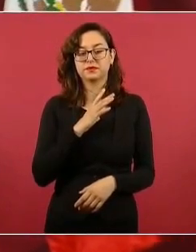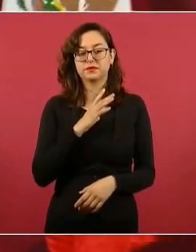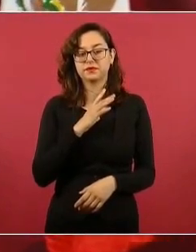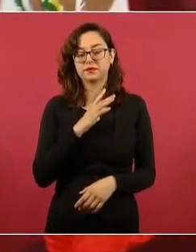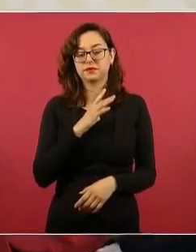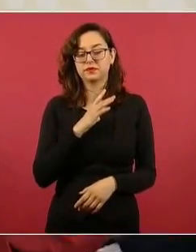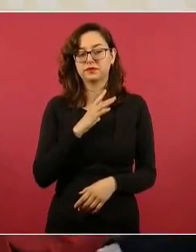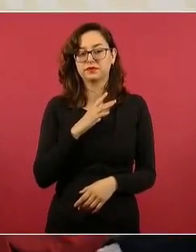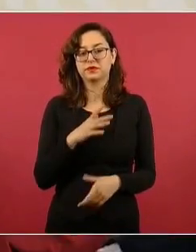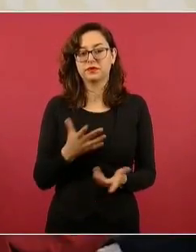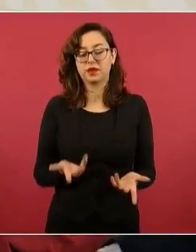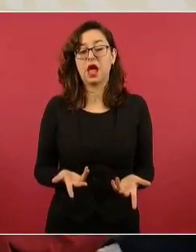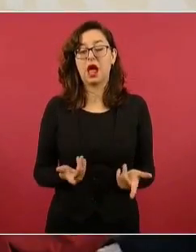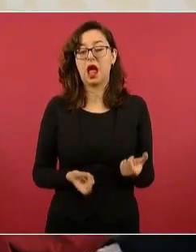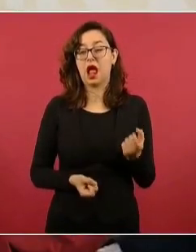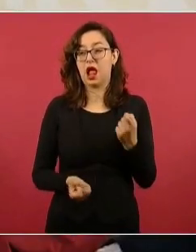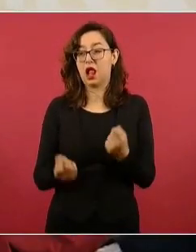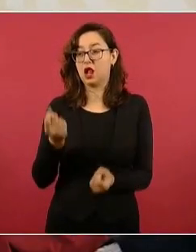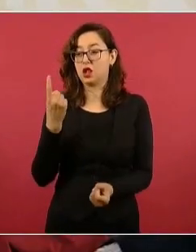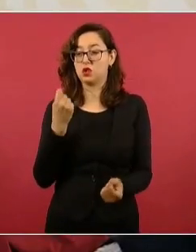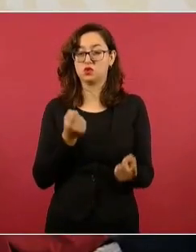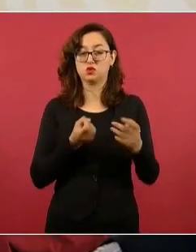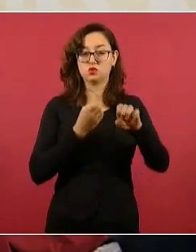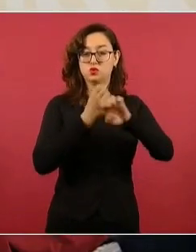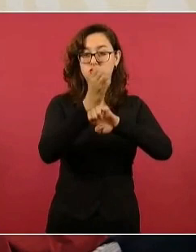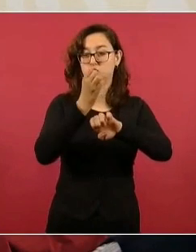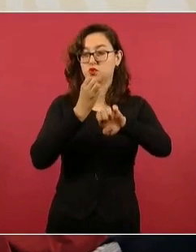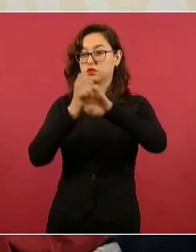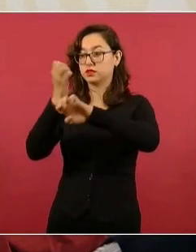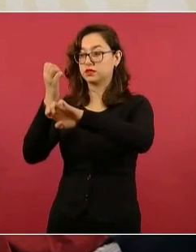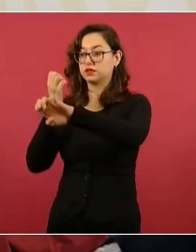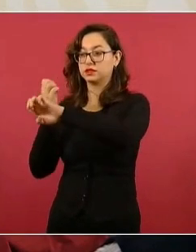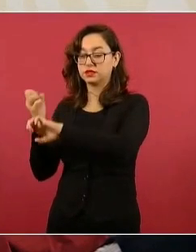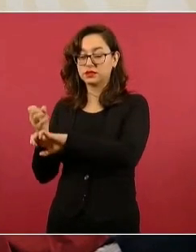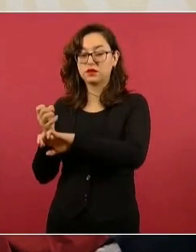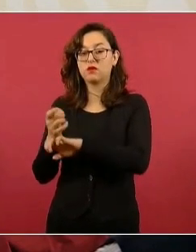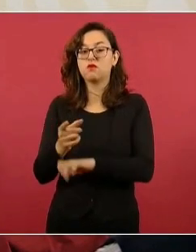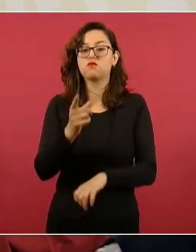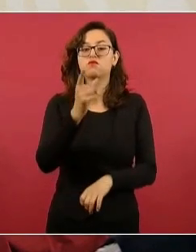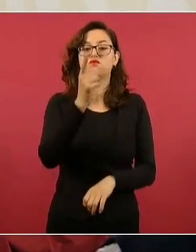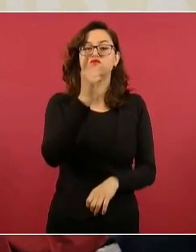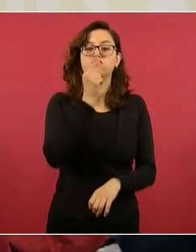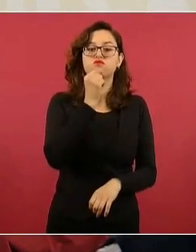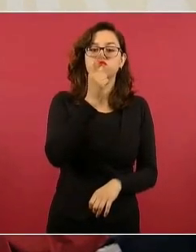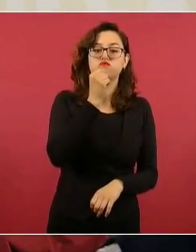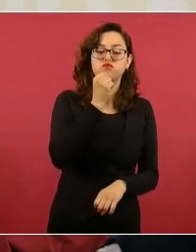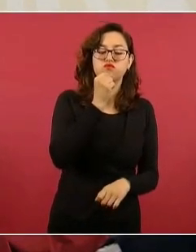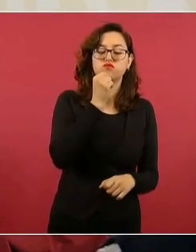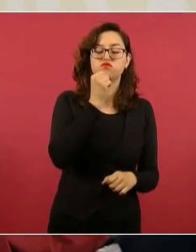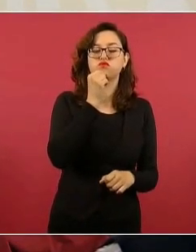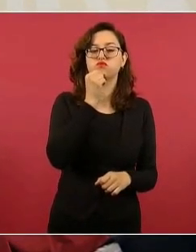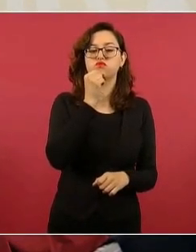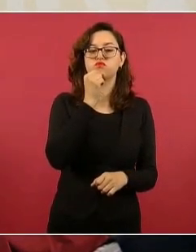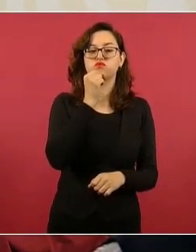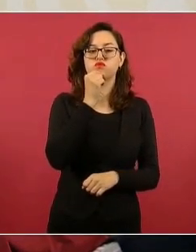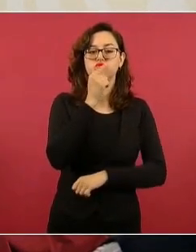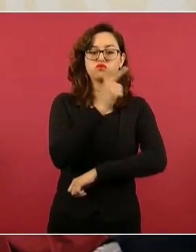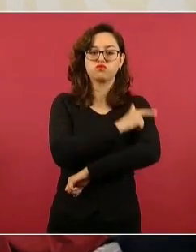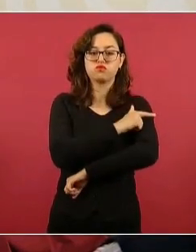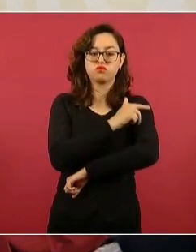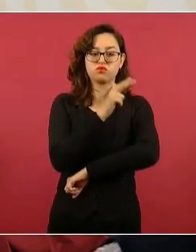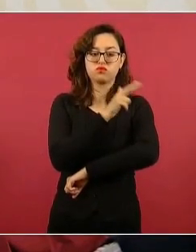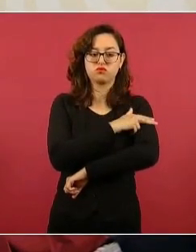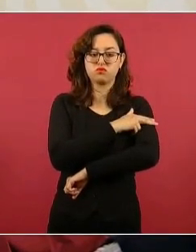suma más la presencia o son más los